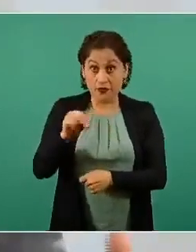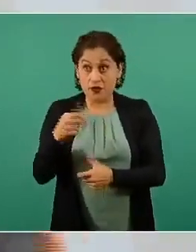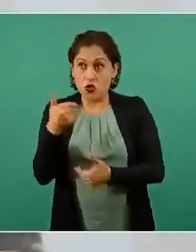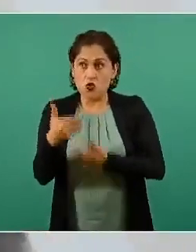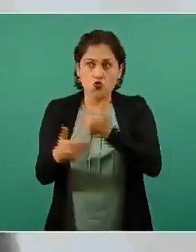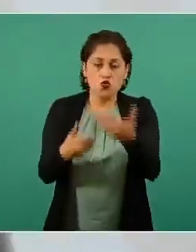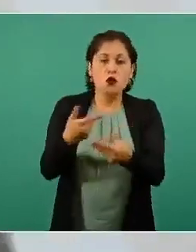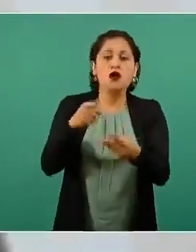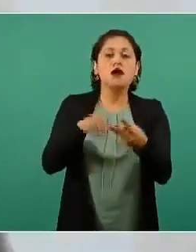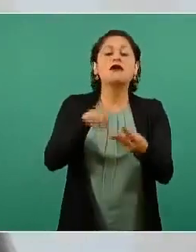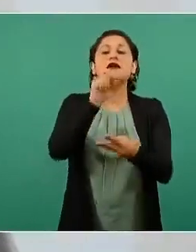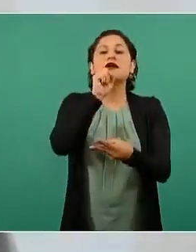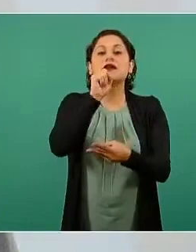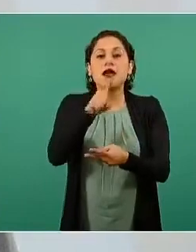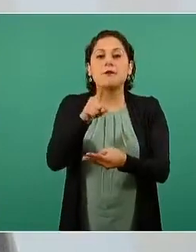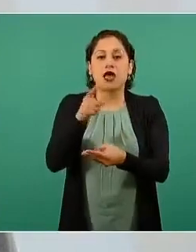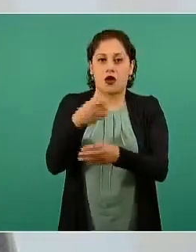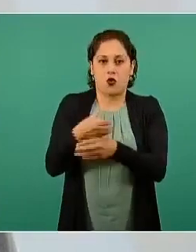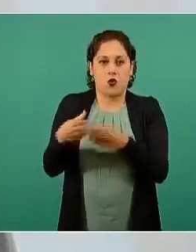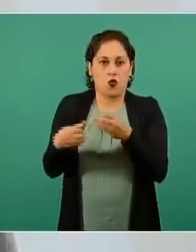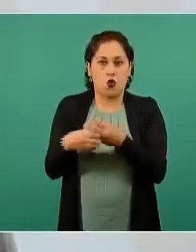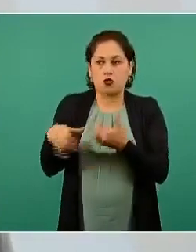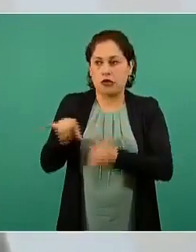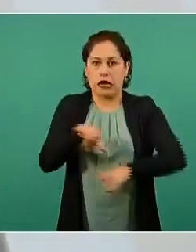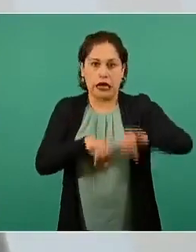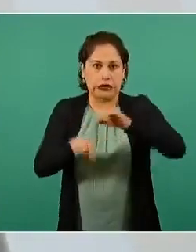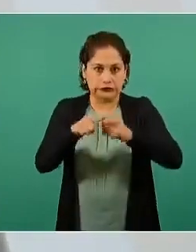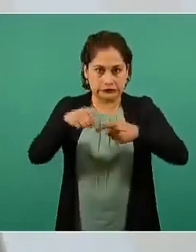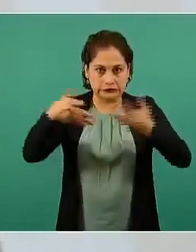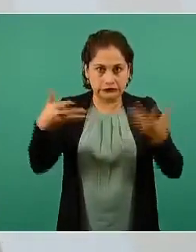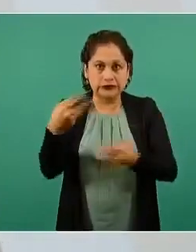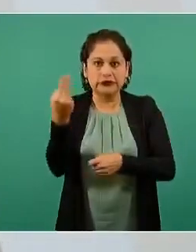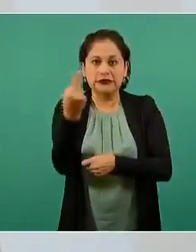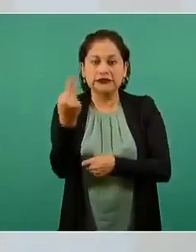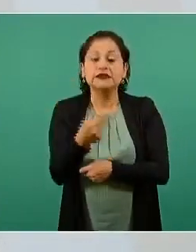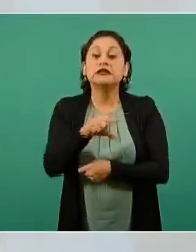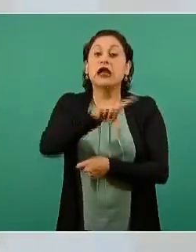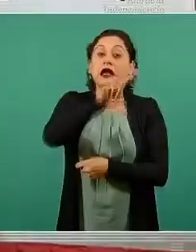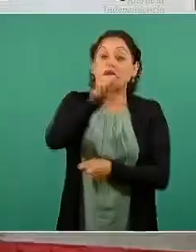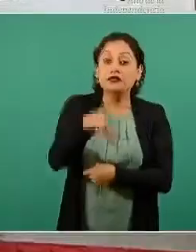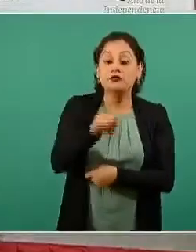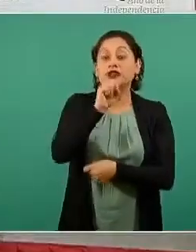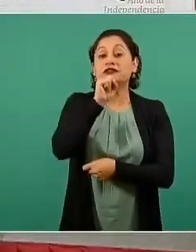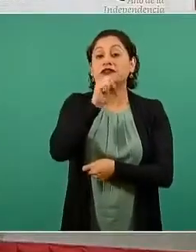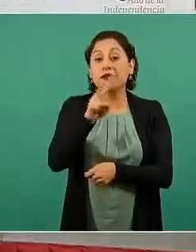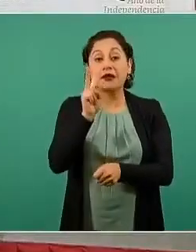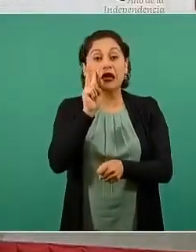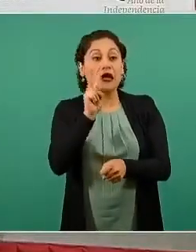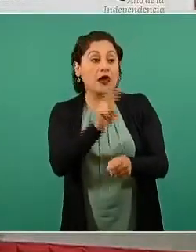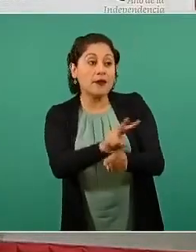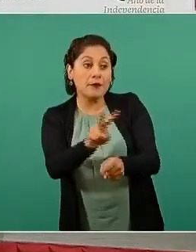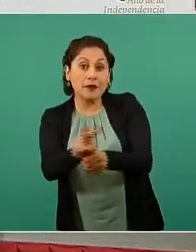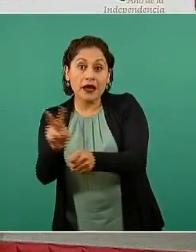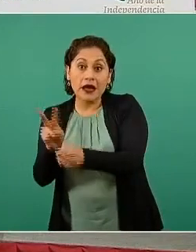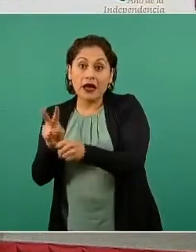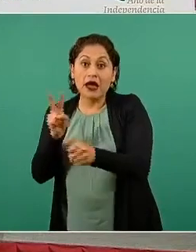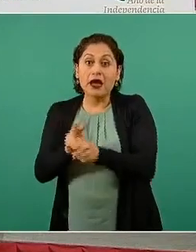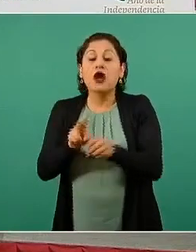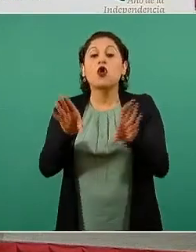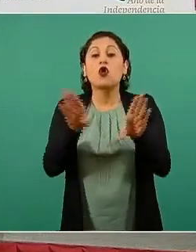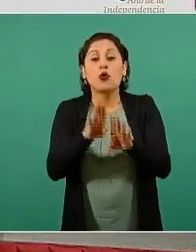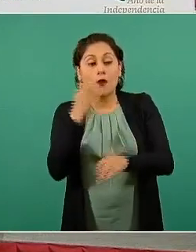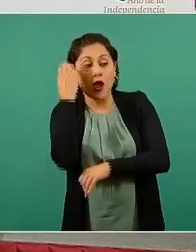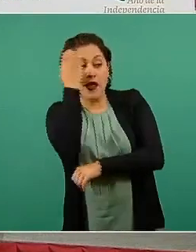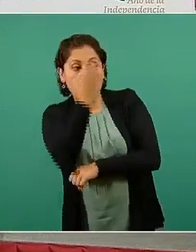las plantas y todos los controles de calidad, montar los laboratorios para poder hacer esos controles de calidad de un